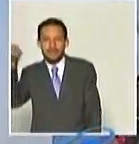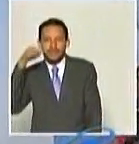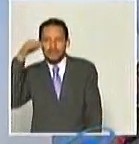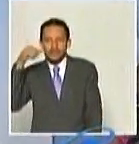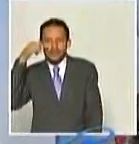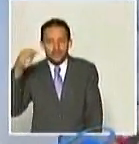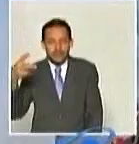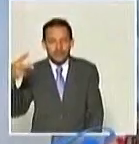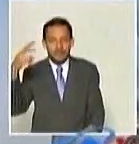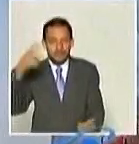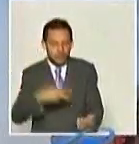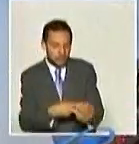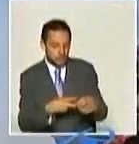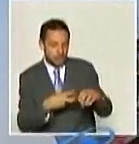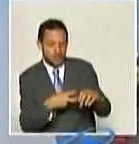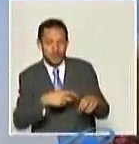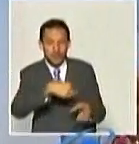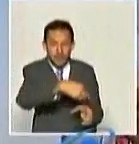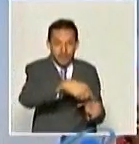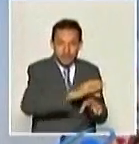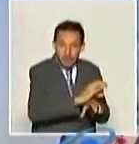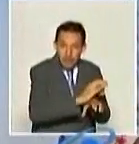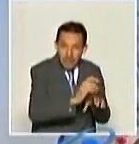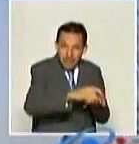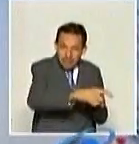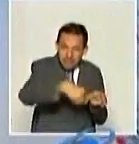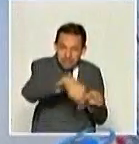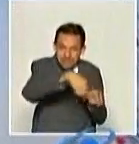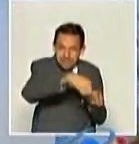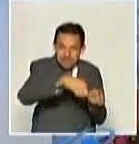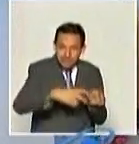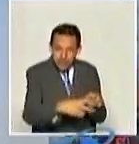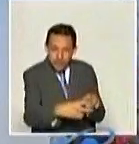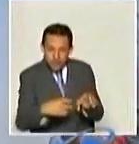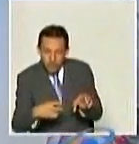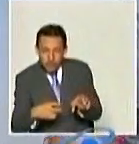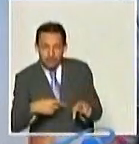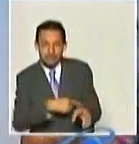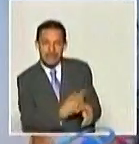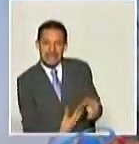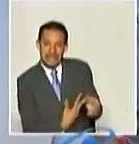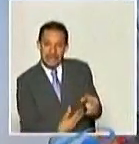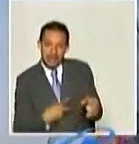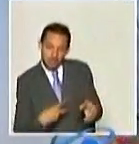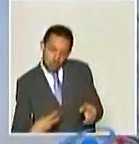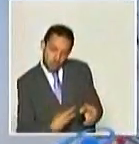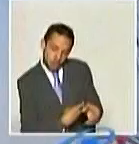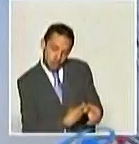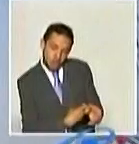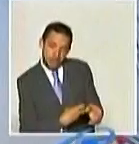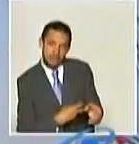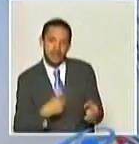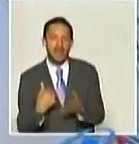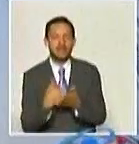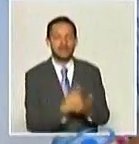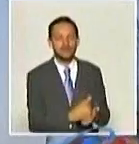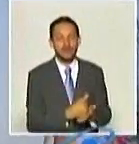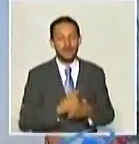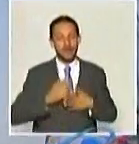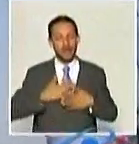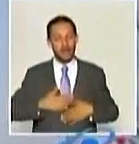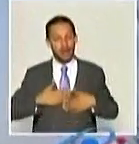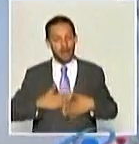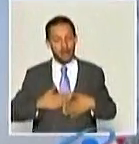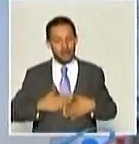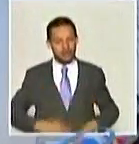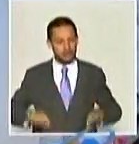degranulación de las plaquetas o reventar esas plaquetas para que esos factores de crecimiento ayuden a mejorar los